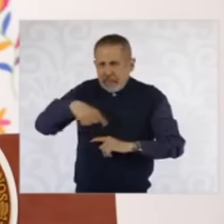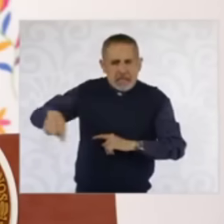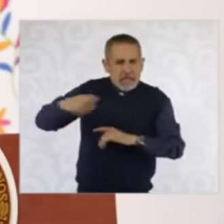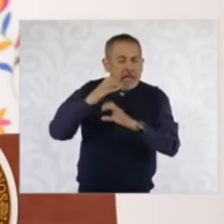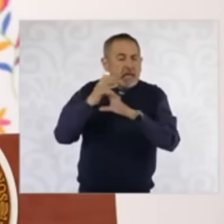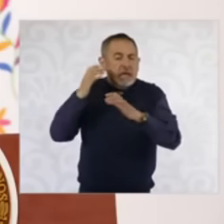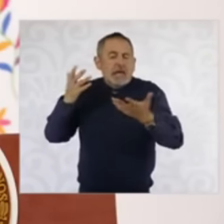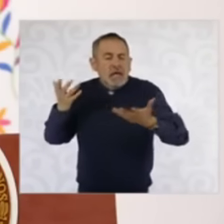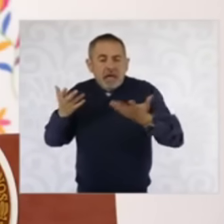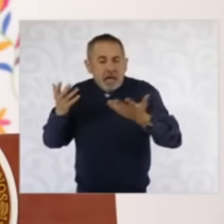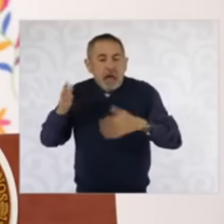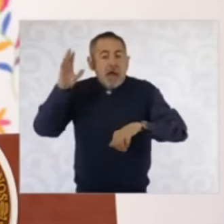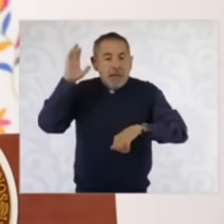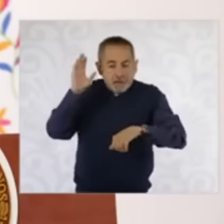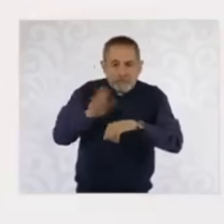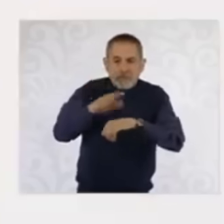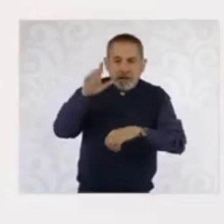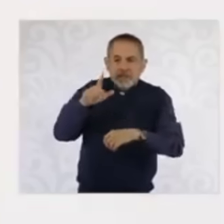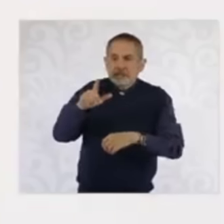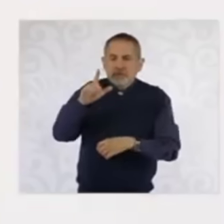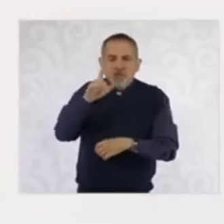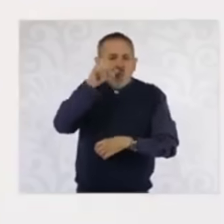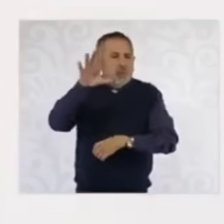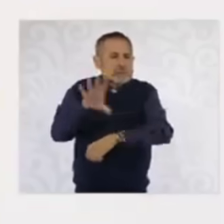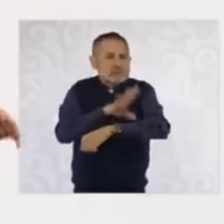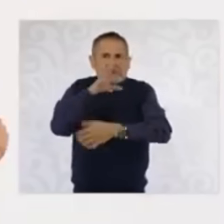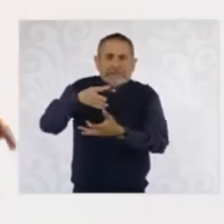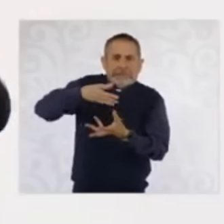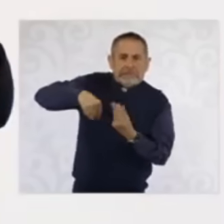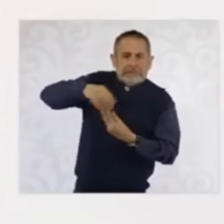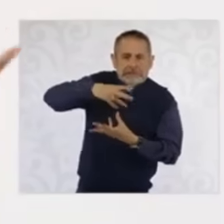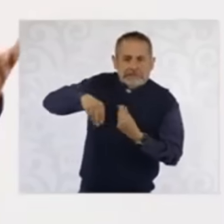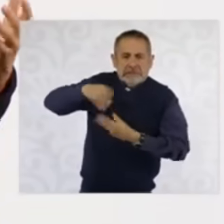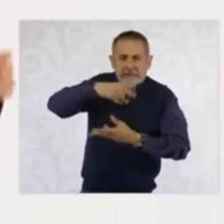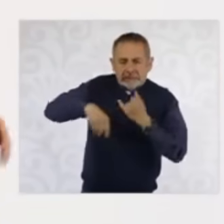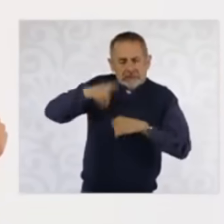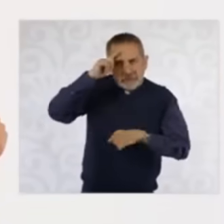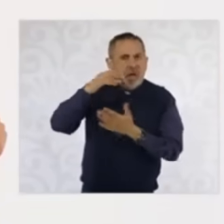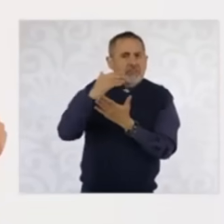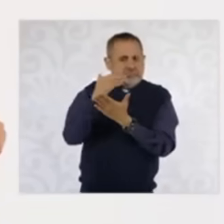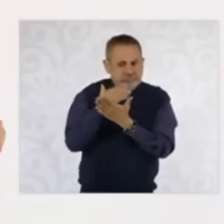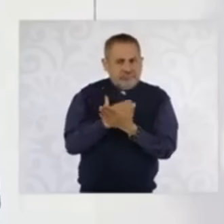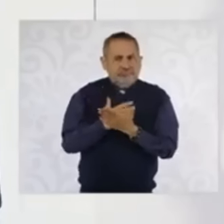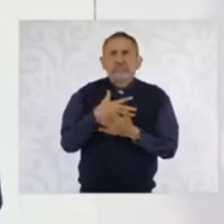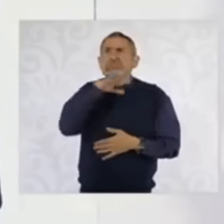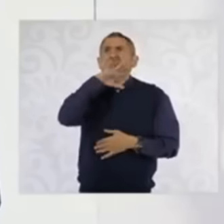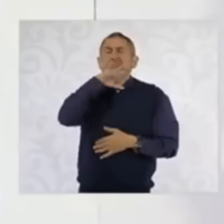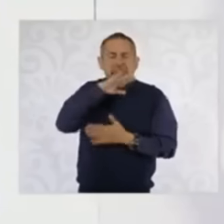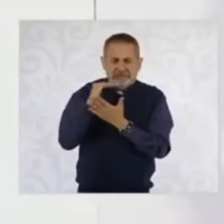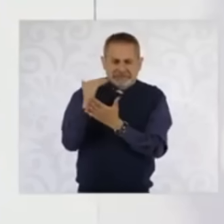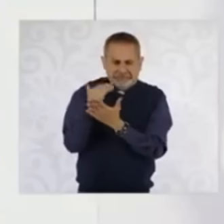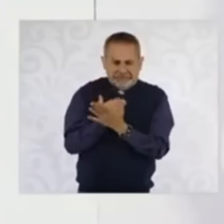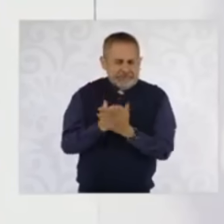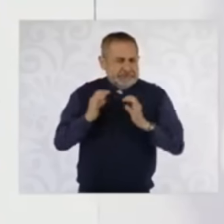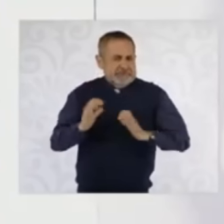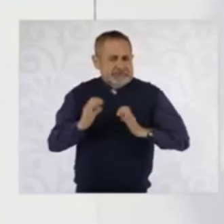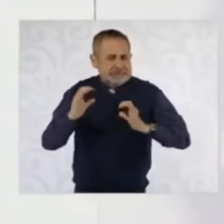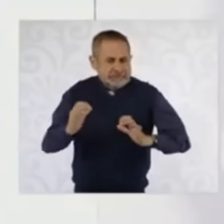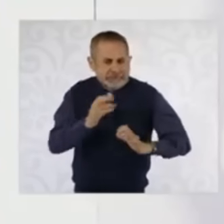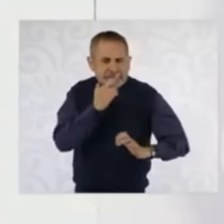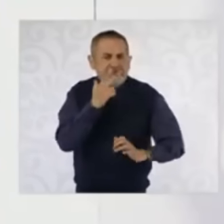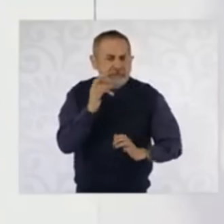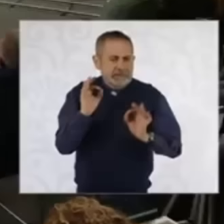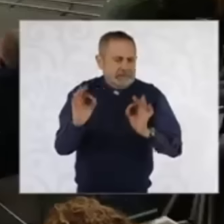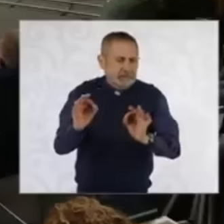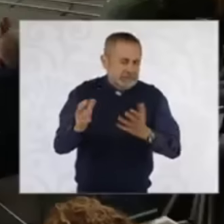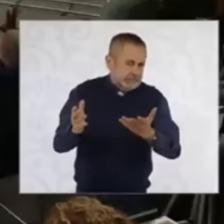de la inflación. Y aquí es donde viene un dato importante para los jubilados y pensionados del ISSSTE y del